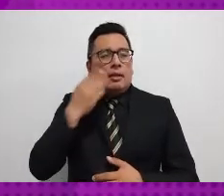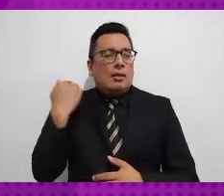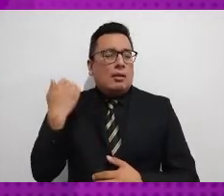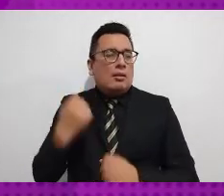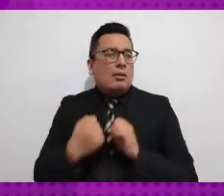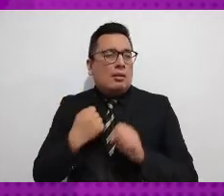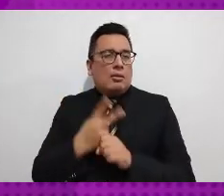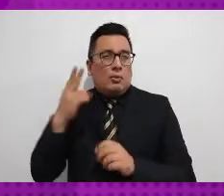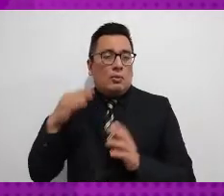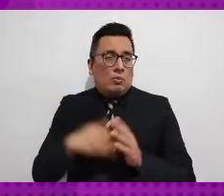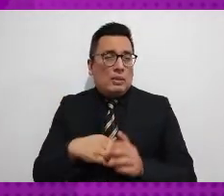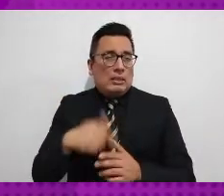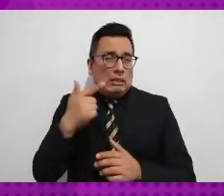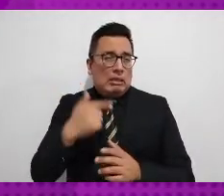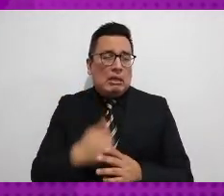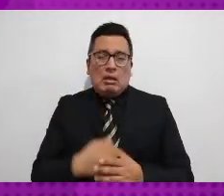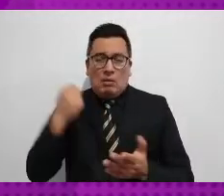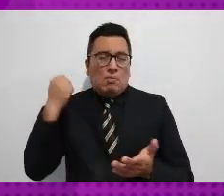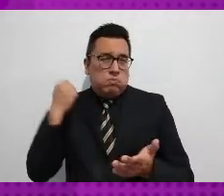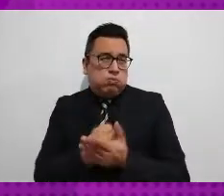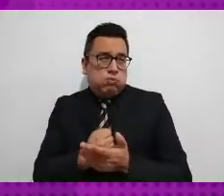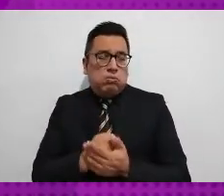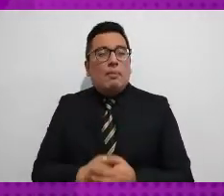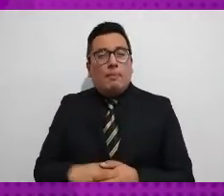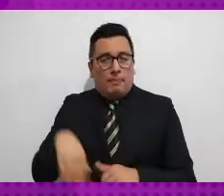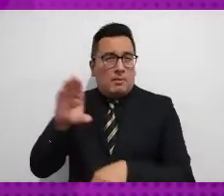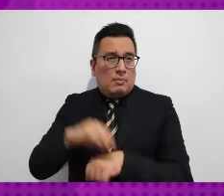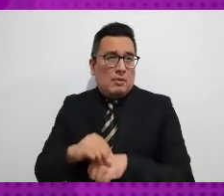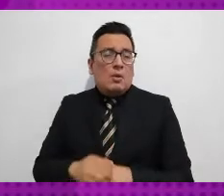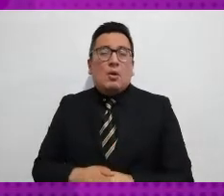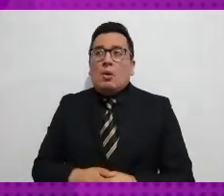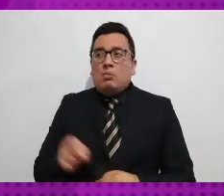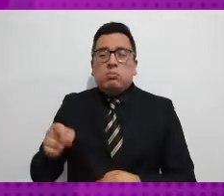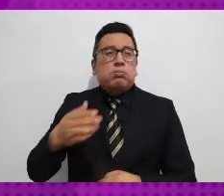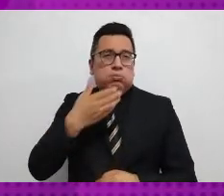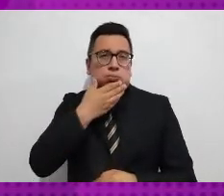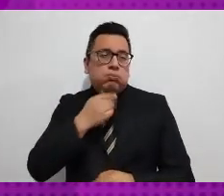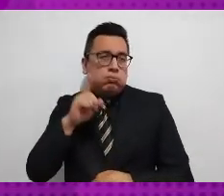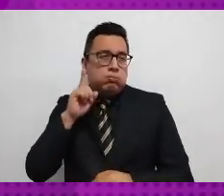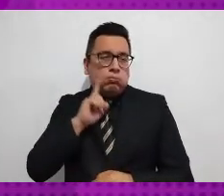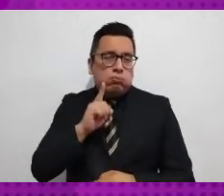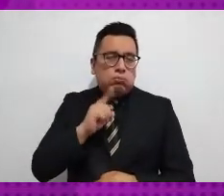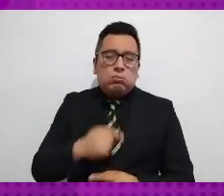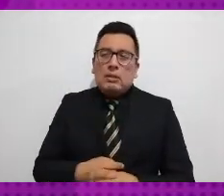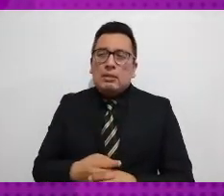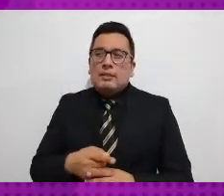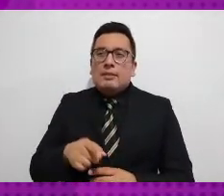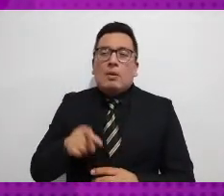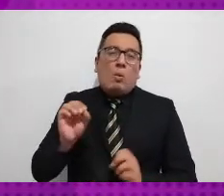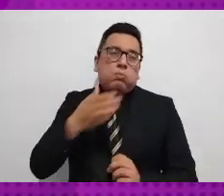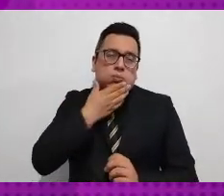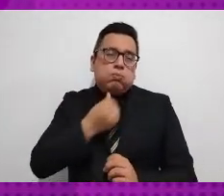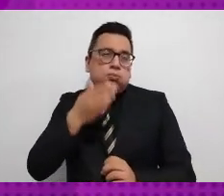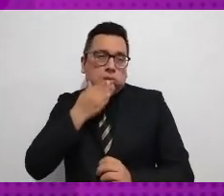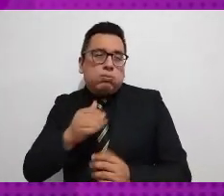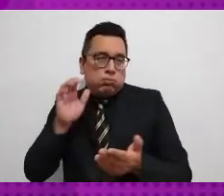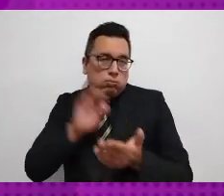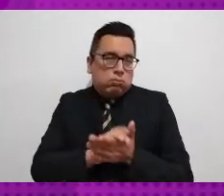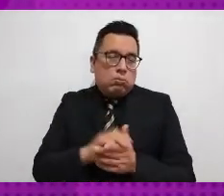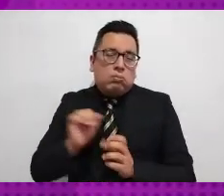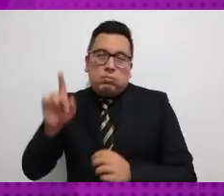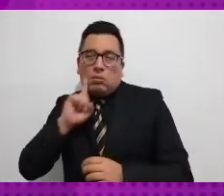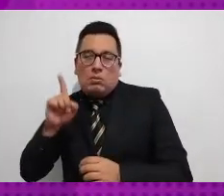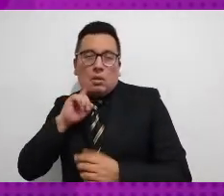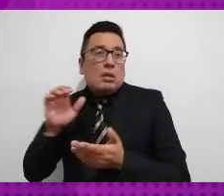Civil, las personas se comenzaron a ver con más normalidad a las personas de la diversidad, por ejemplo, en las